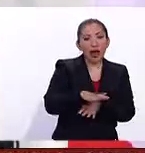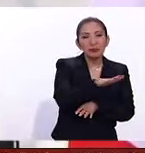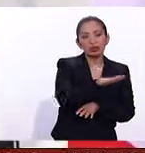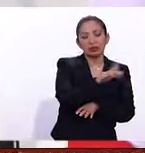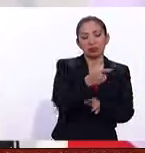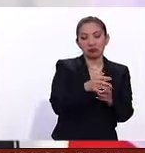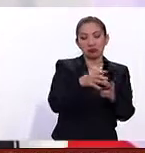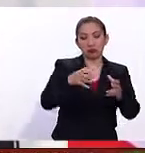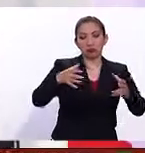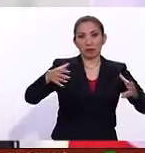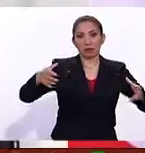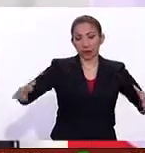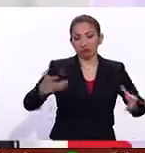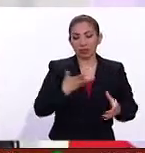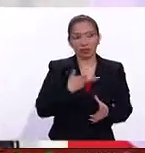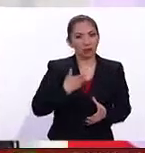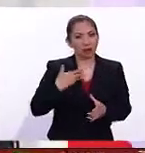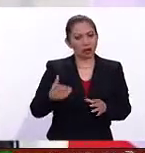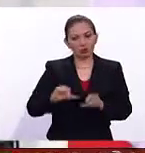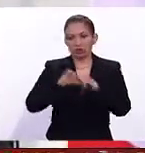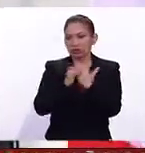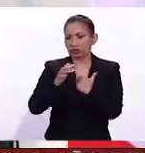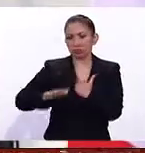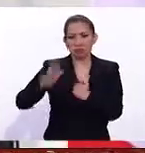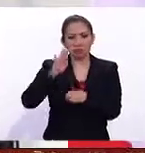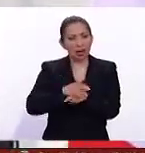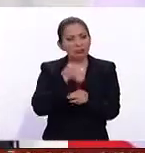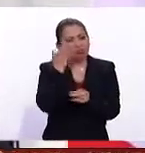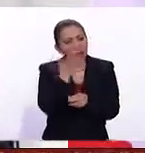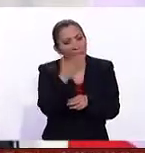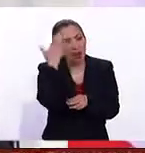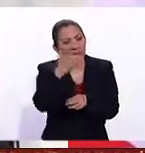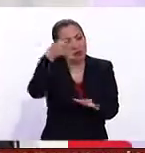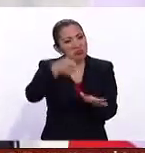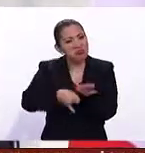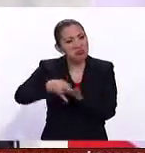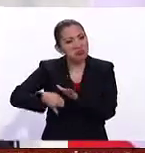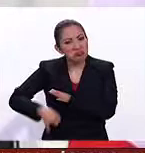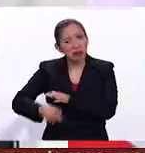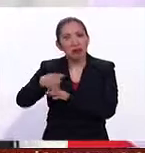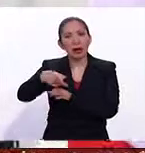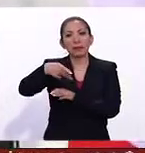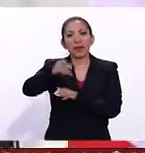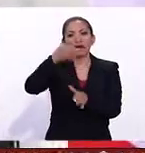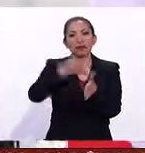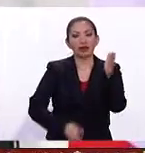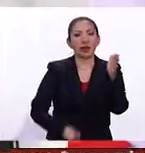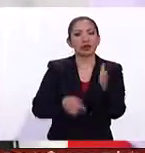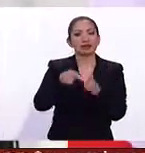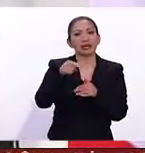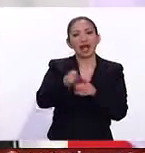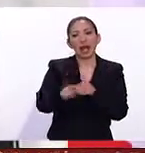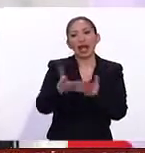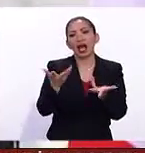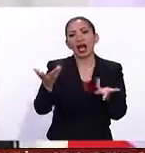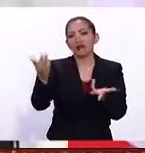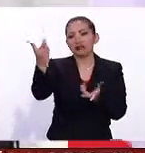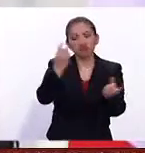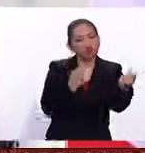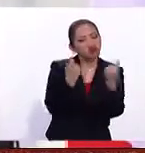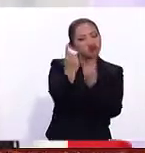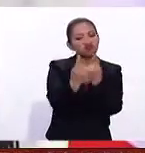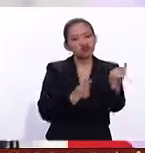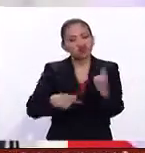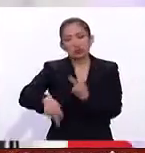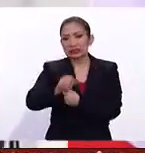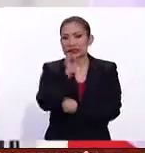ha crecido muchísimo, tenemos una sociedad mucho más informada, pero faltaría el traer a todos esos actores